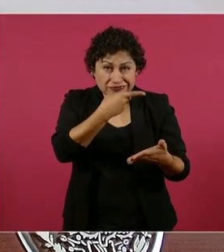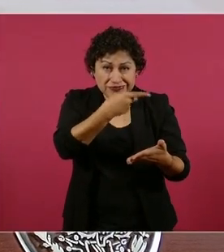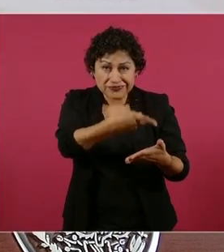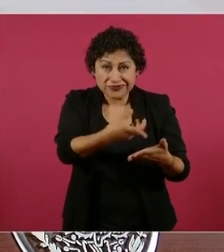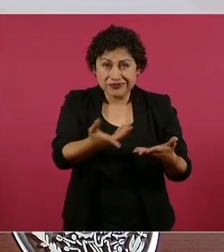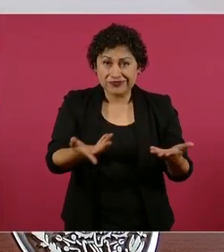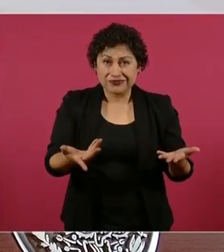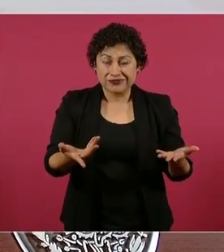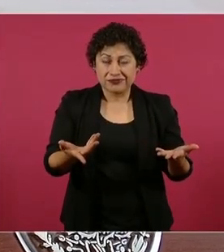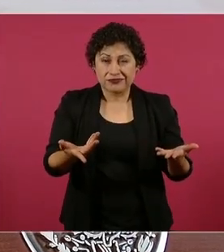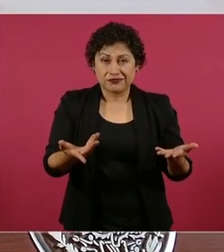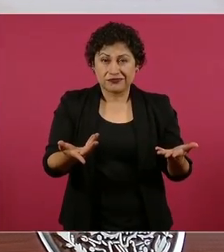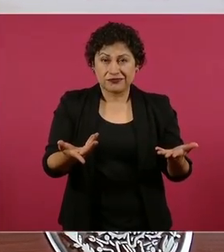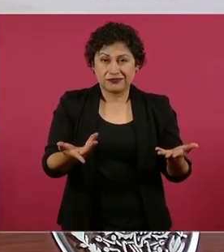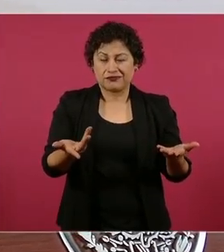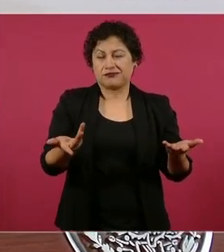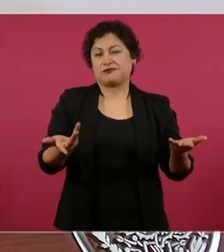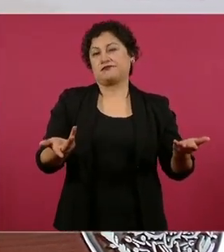Entonces, ya,